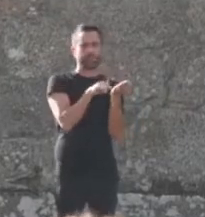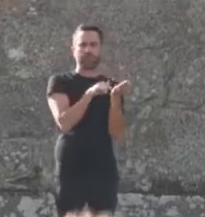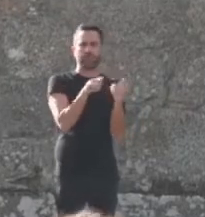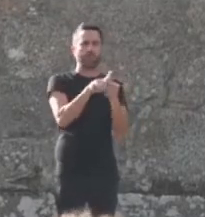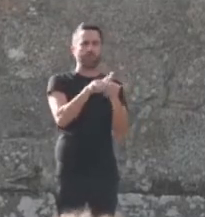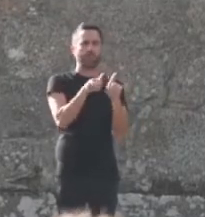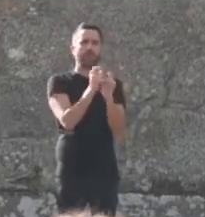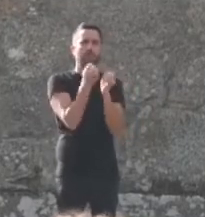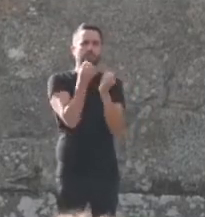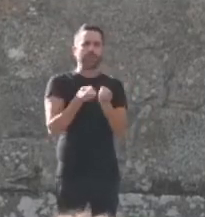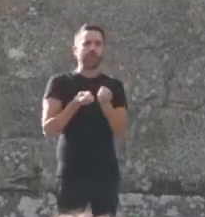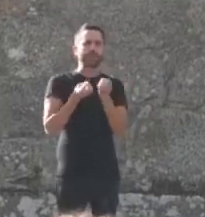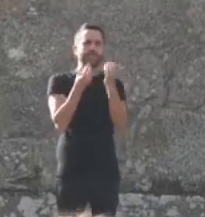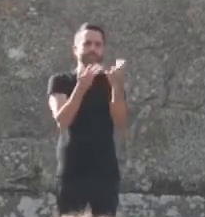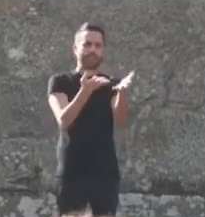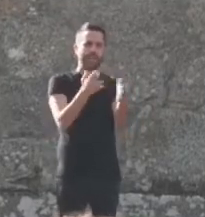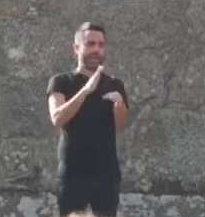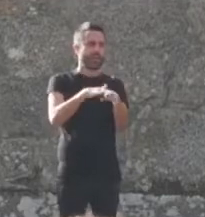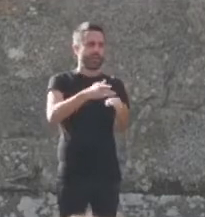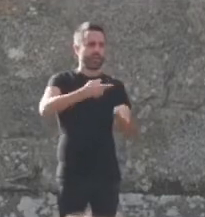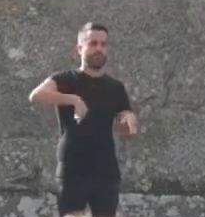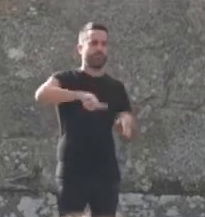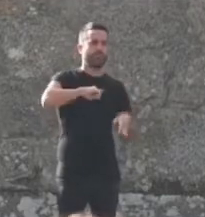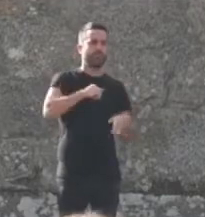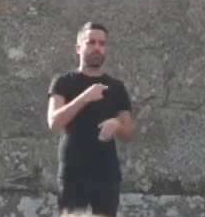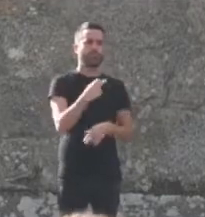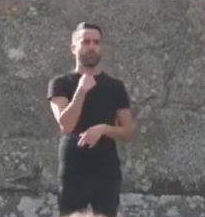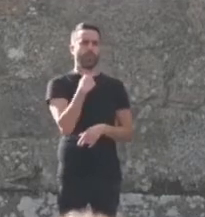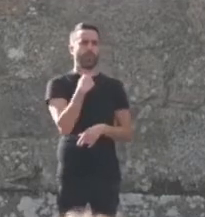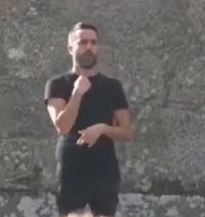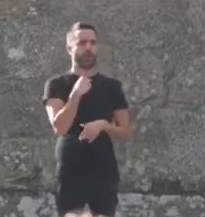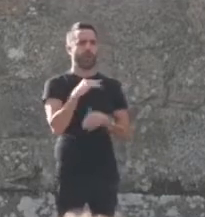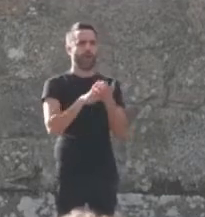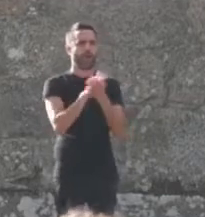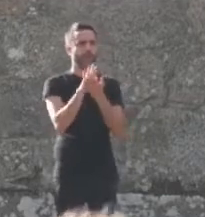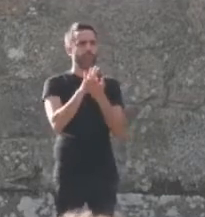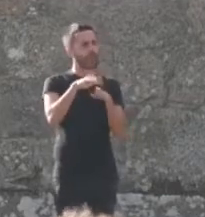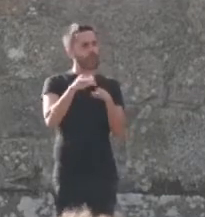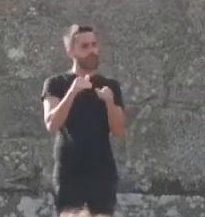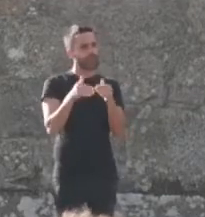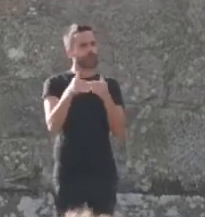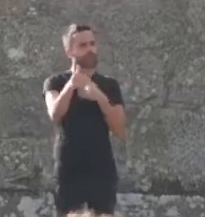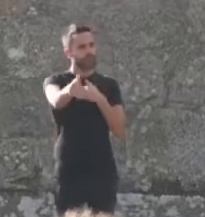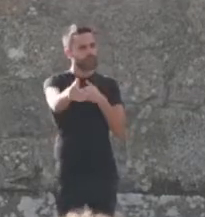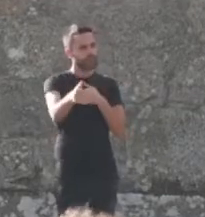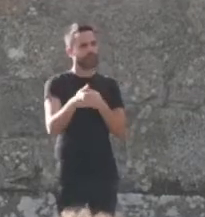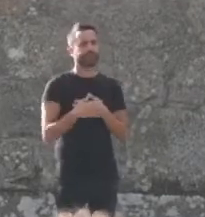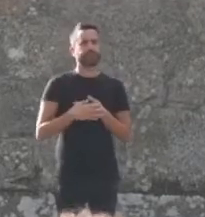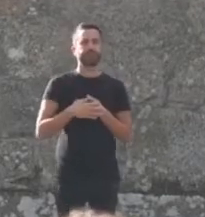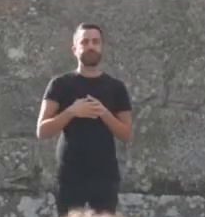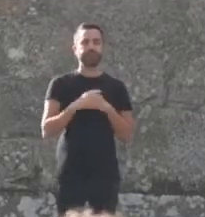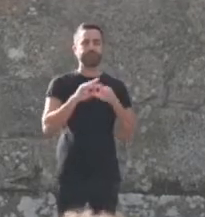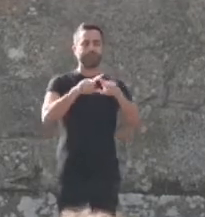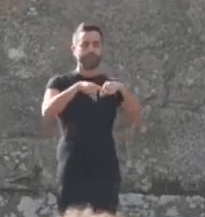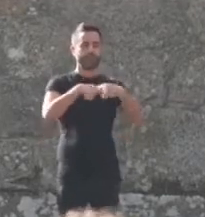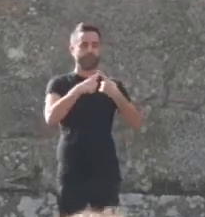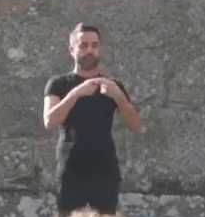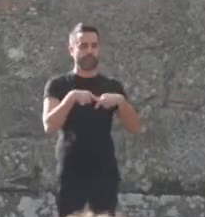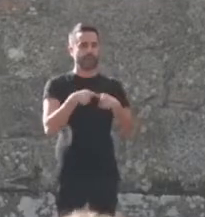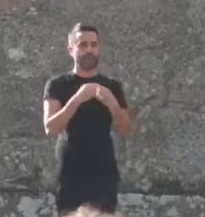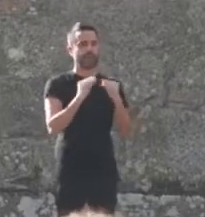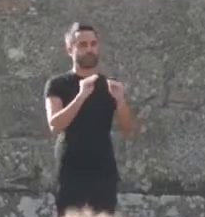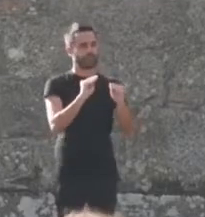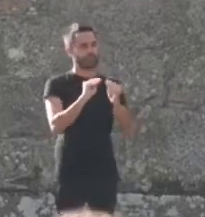un desas voces que falan para o futuro. E díxolle a súa familia